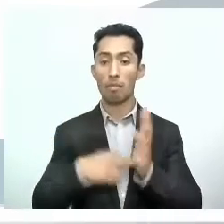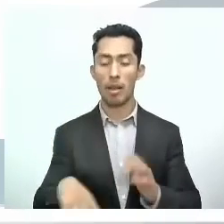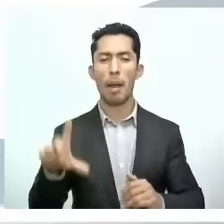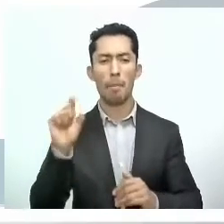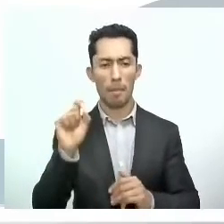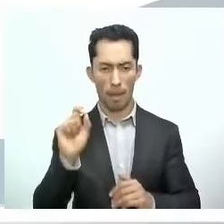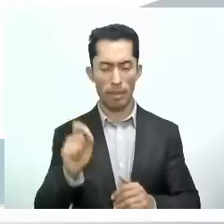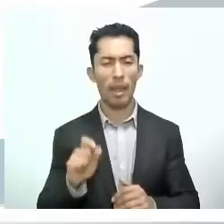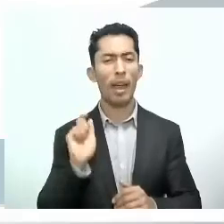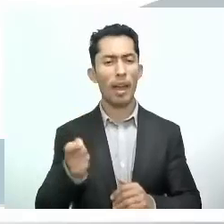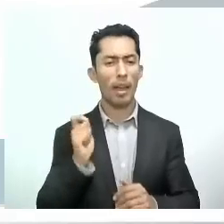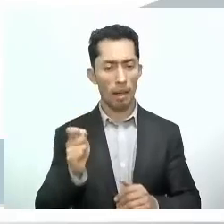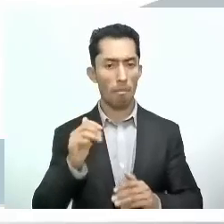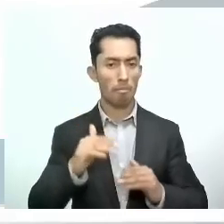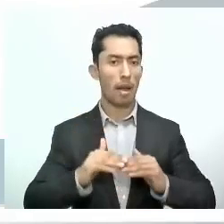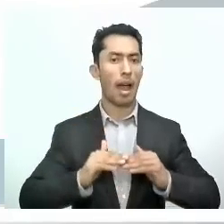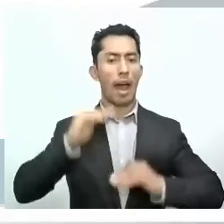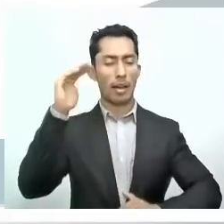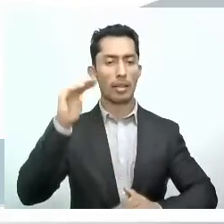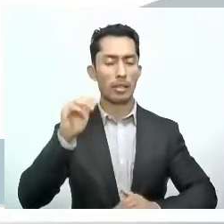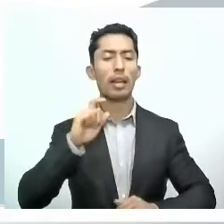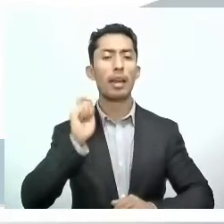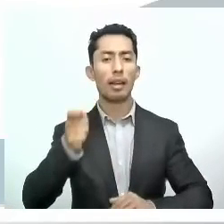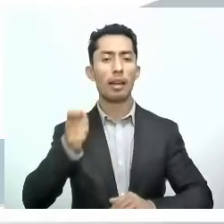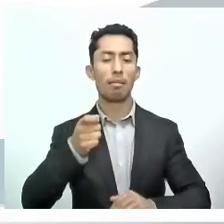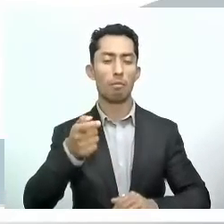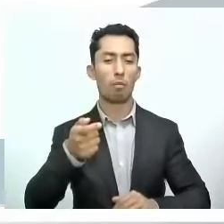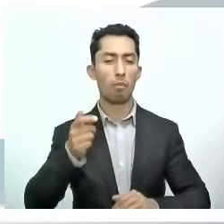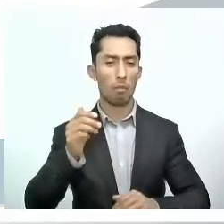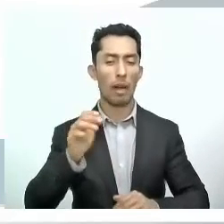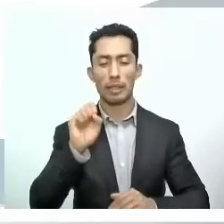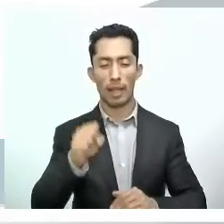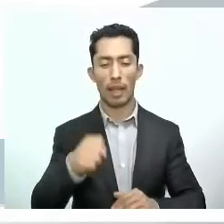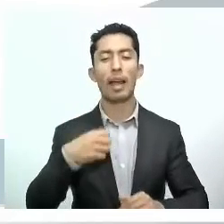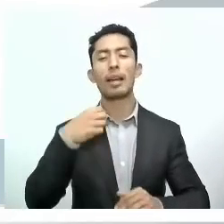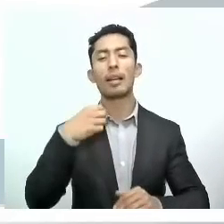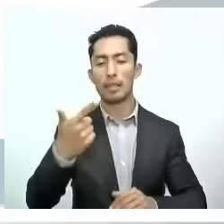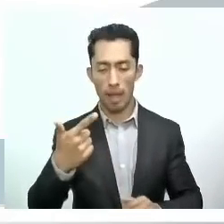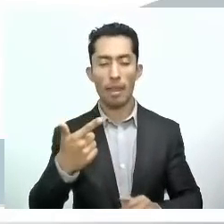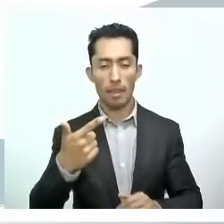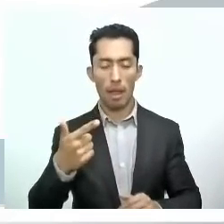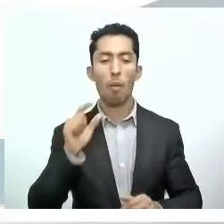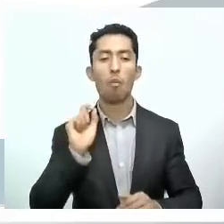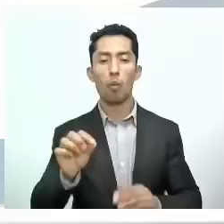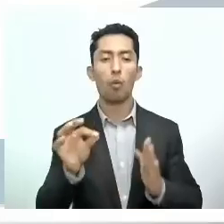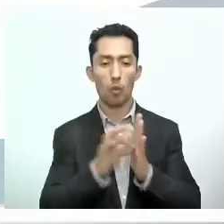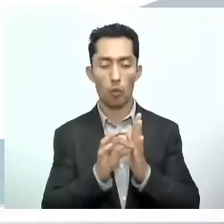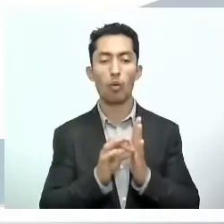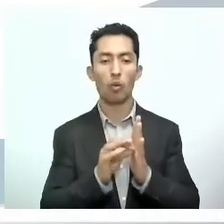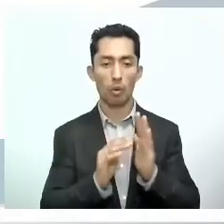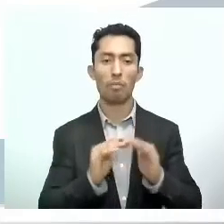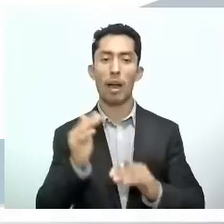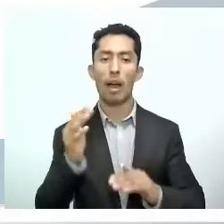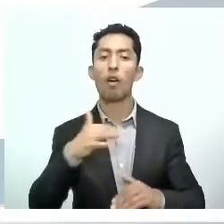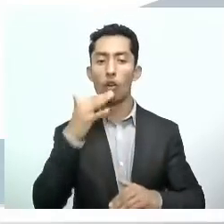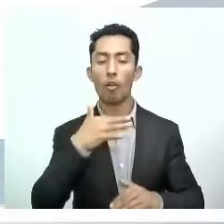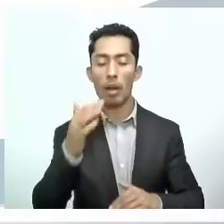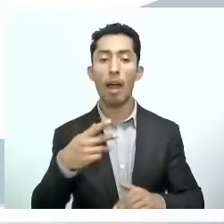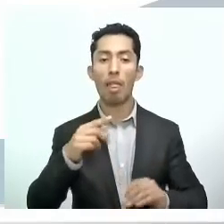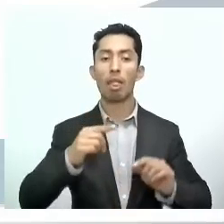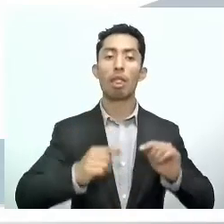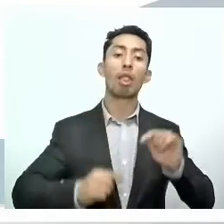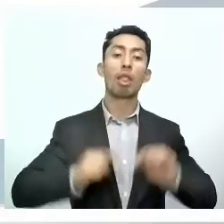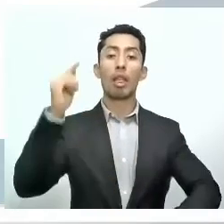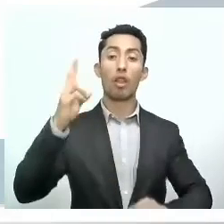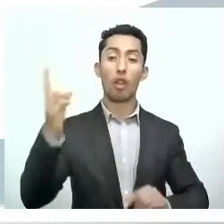en aumento con un poco más de 67 puntos. Salvo un despunte en